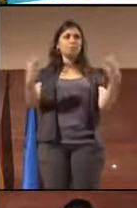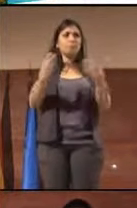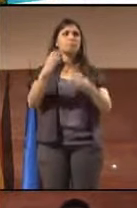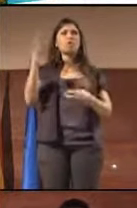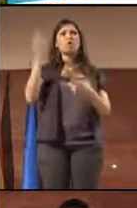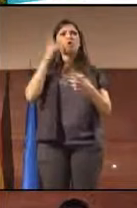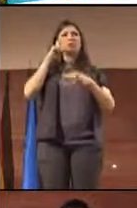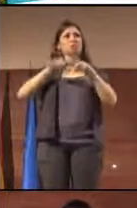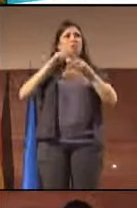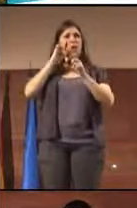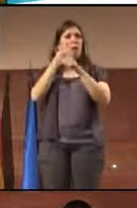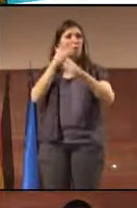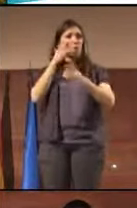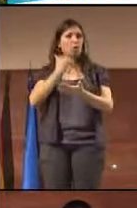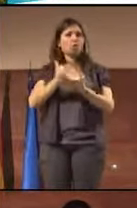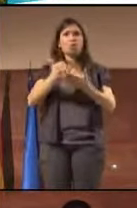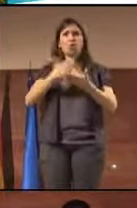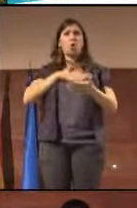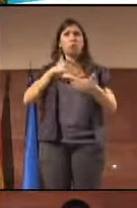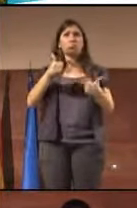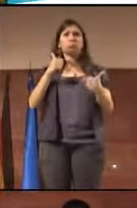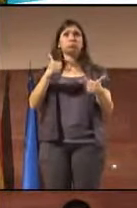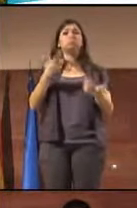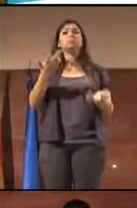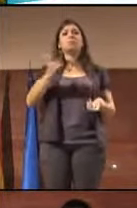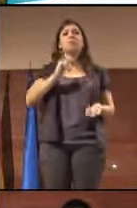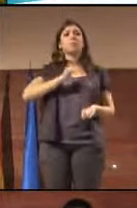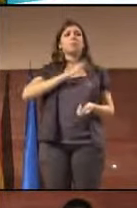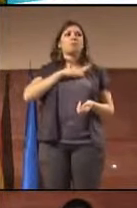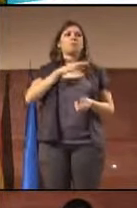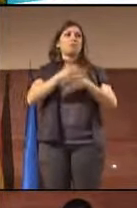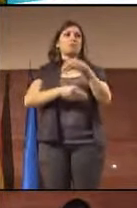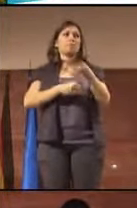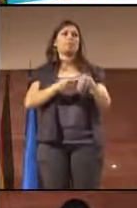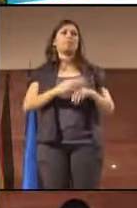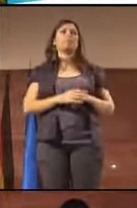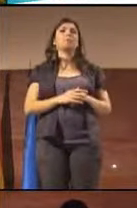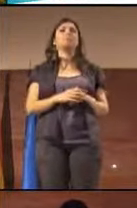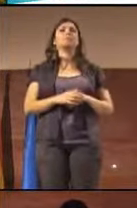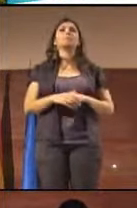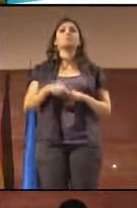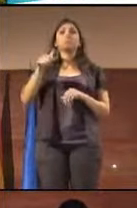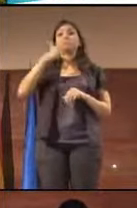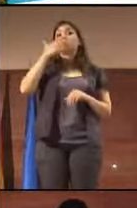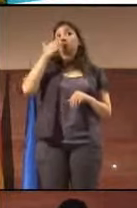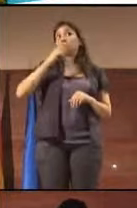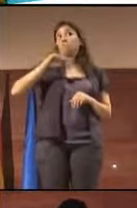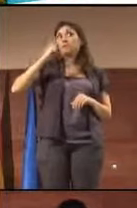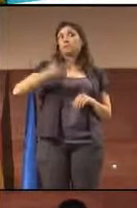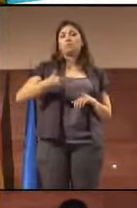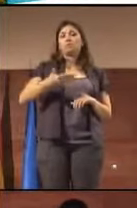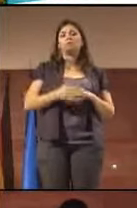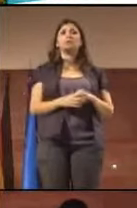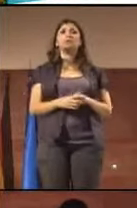mesa de laboratorio, si necesito lo que sea, nos permite hacerlo. Esto es una de las cosas más importantes.